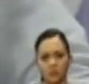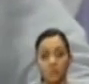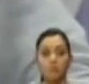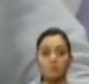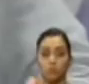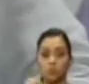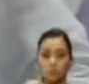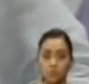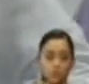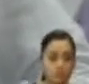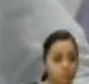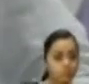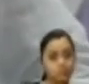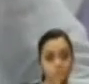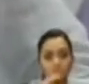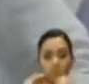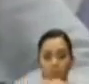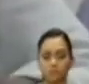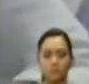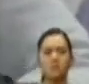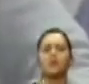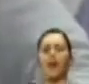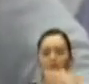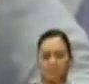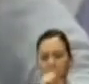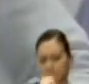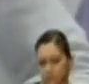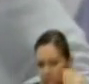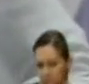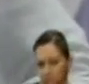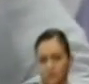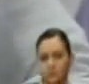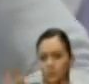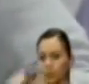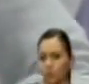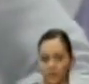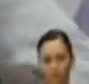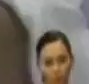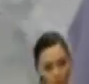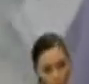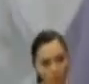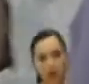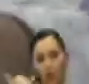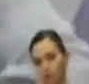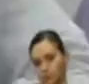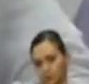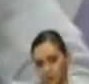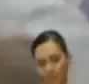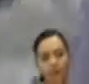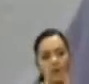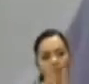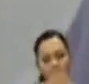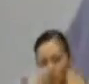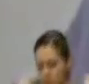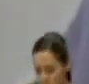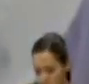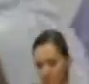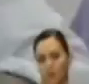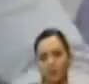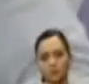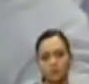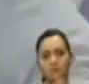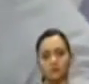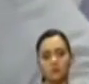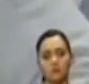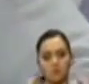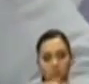molestó, o sea, hay grandes avances, ¿no? Antes los chicos no tenían uniformes, hoy los tienen, no tenían libros, hoy los tienen. Se han implementado, se